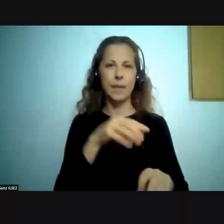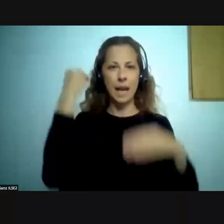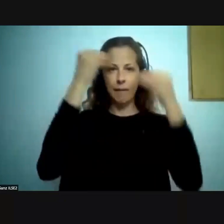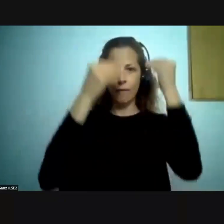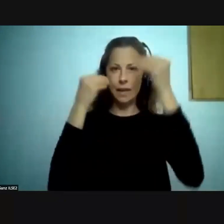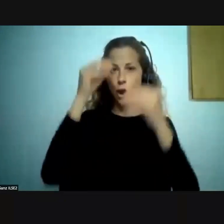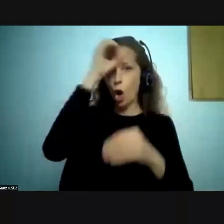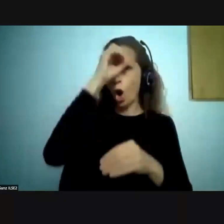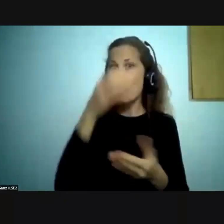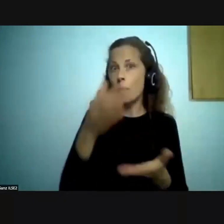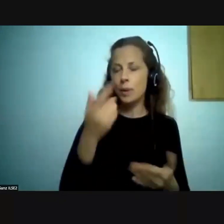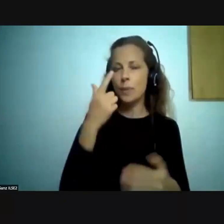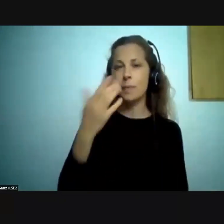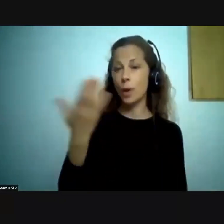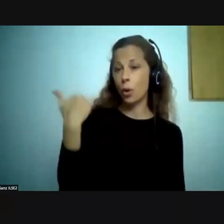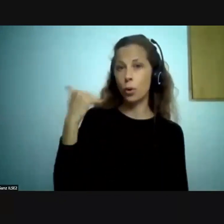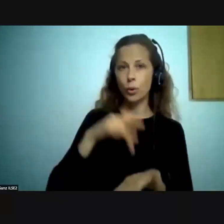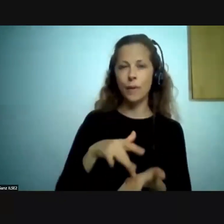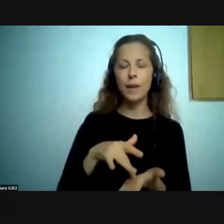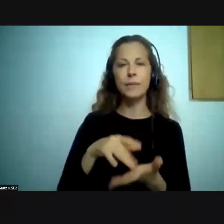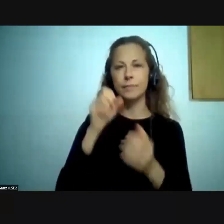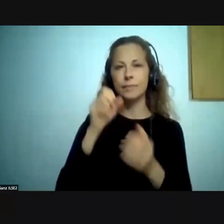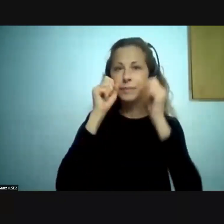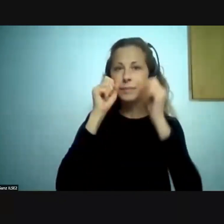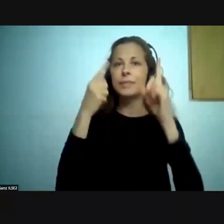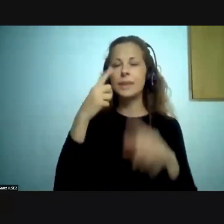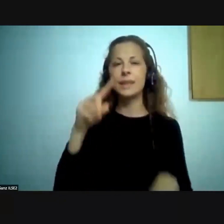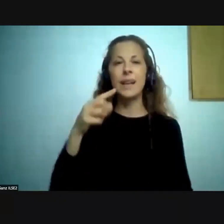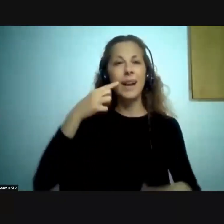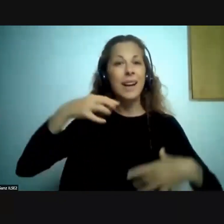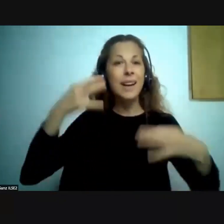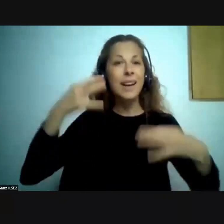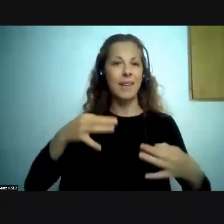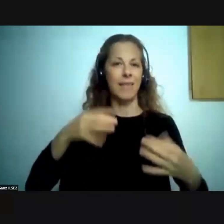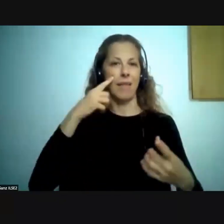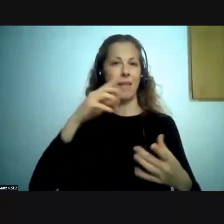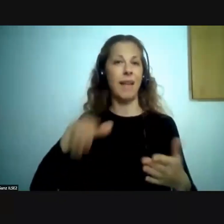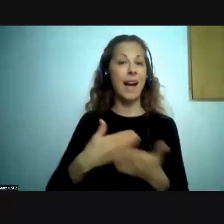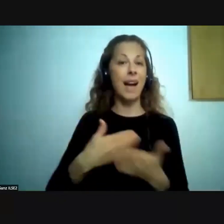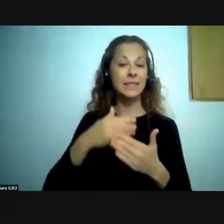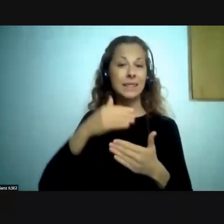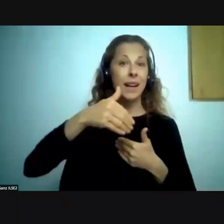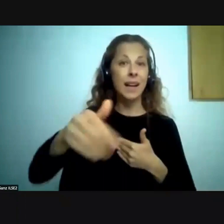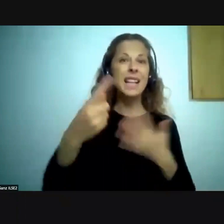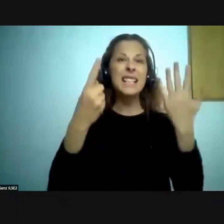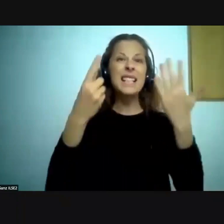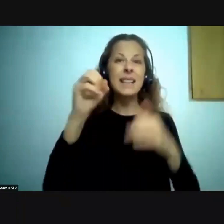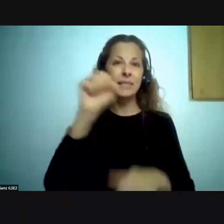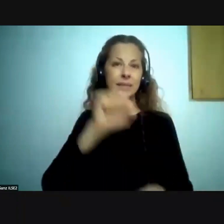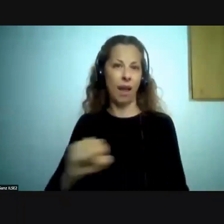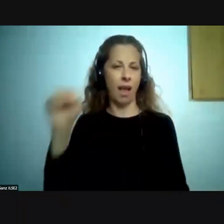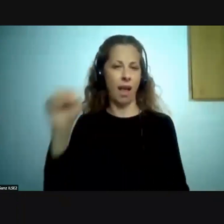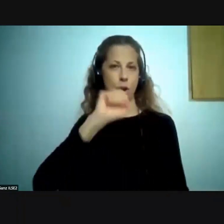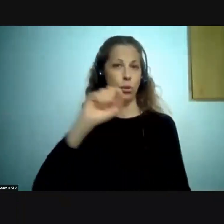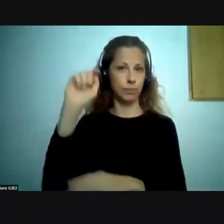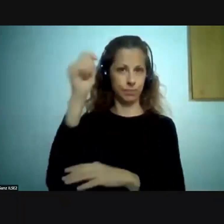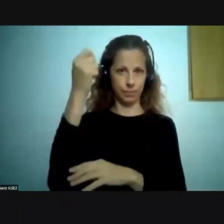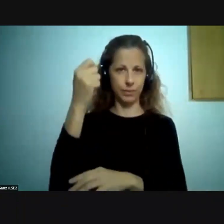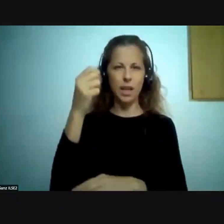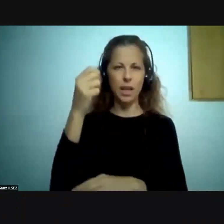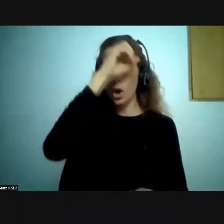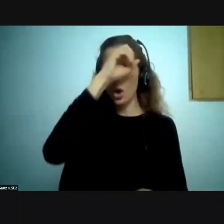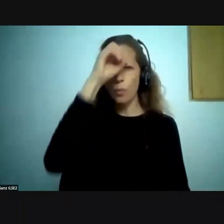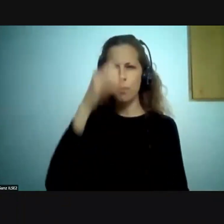el otro día nos enteramos que la igualdad real no se conseguirá hasta dentro de 60 años. Qué pena, ¿no? Qué poco alentador. ¿Qué opinas sobre eso,